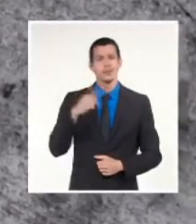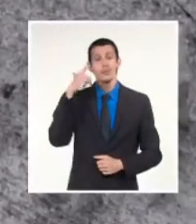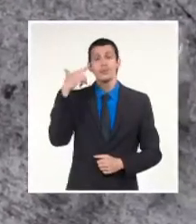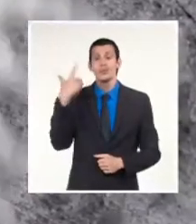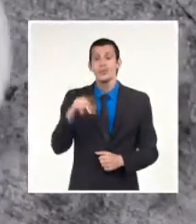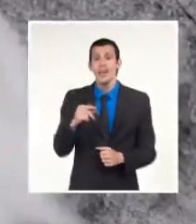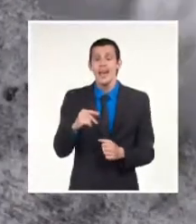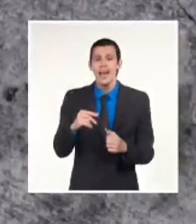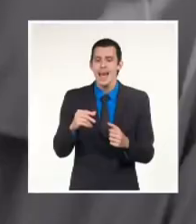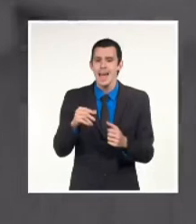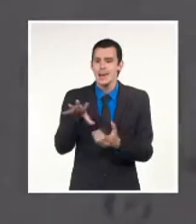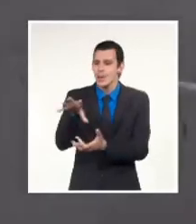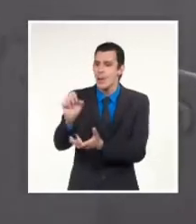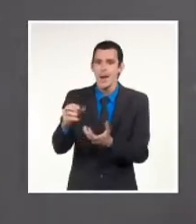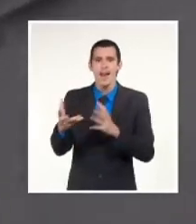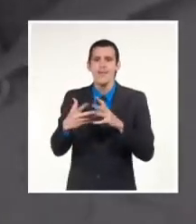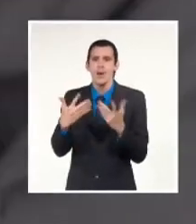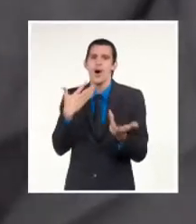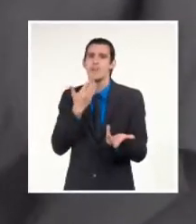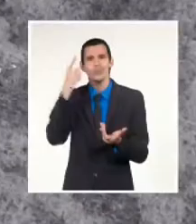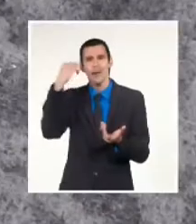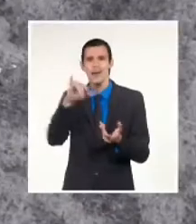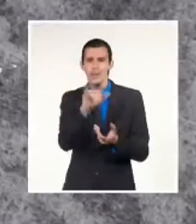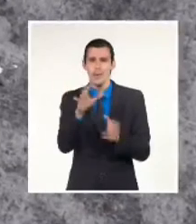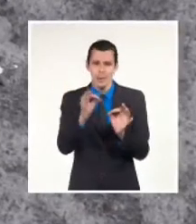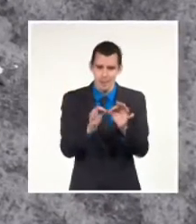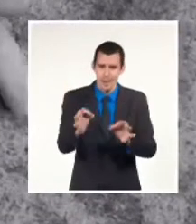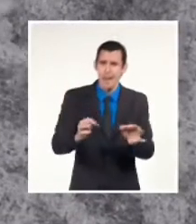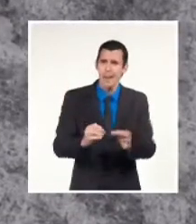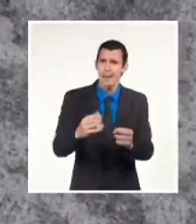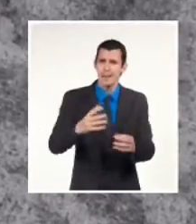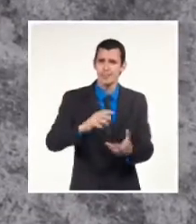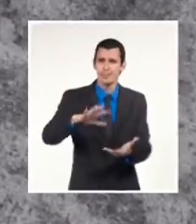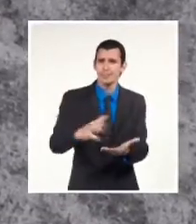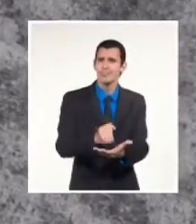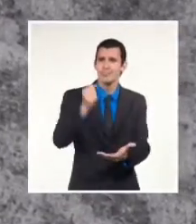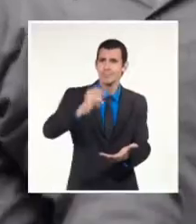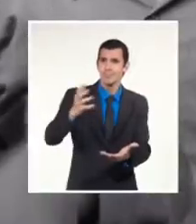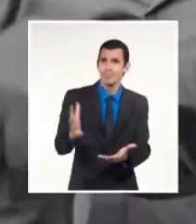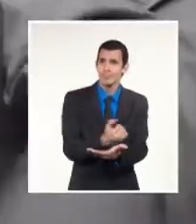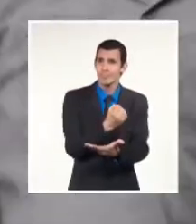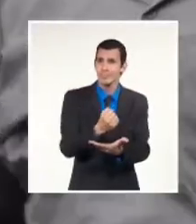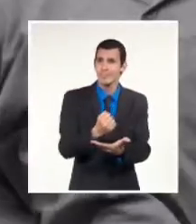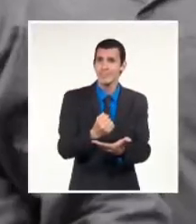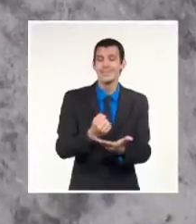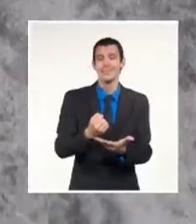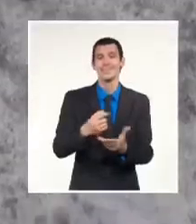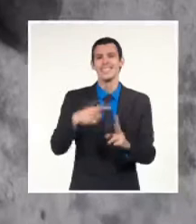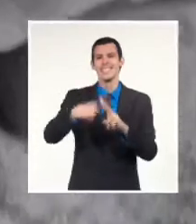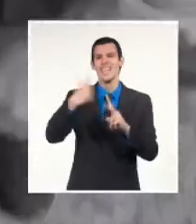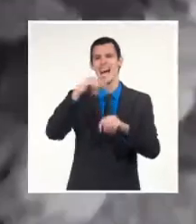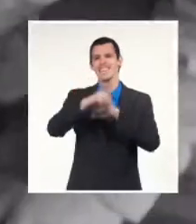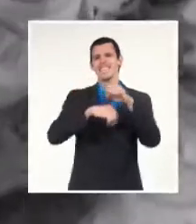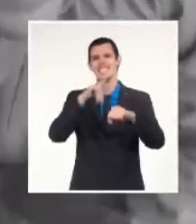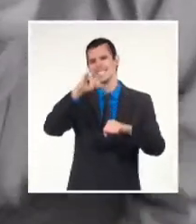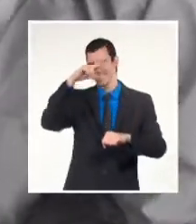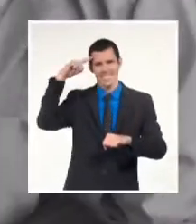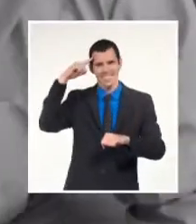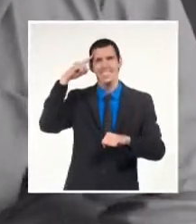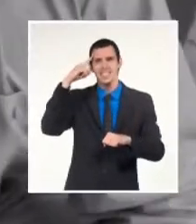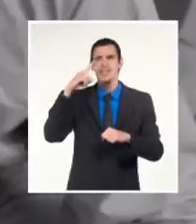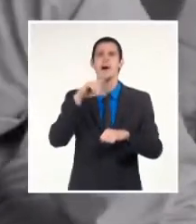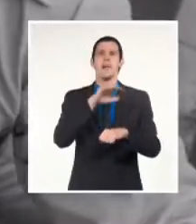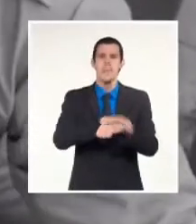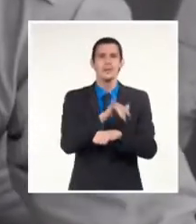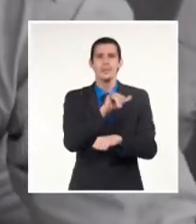y una bolita para recoger los jack y eso, que jugaban antes los muchachitos, y ellos, alguno de ellos encontró, y estaban jugando, y